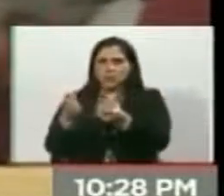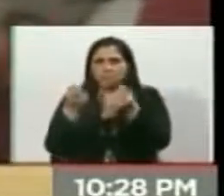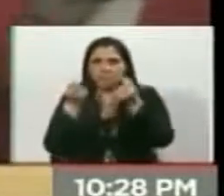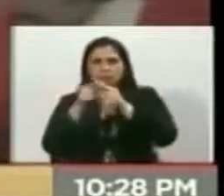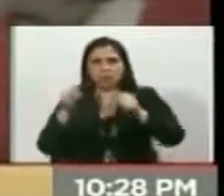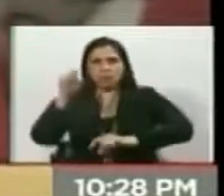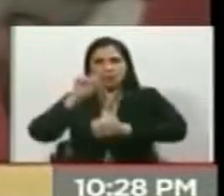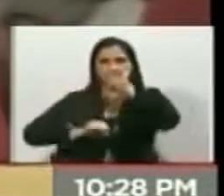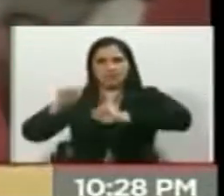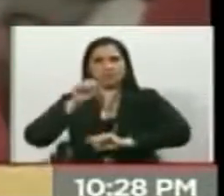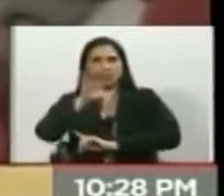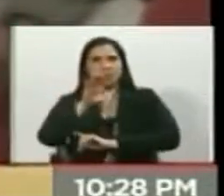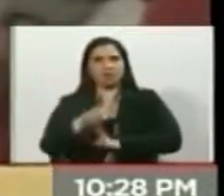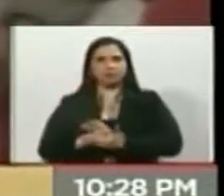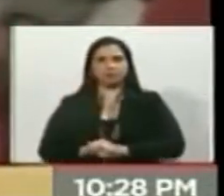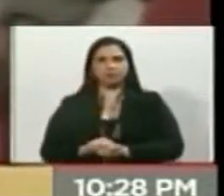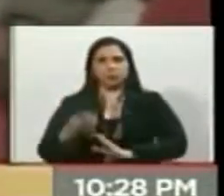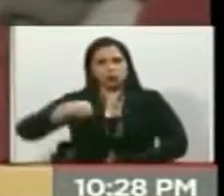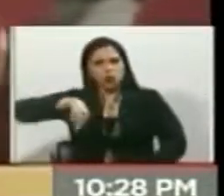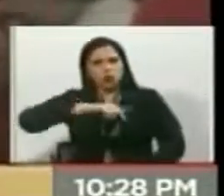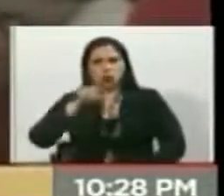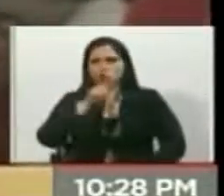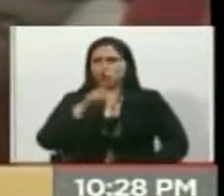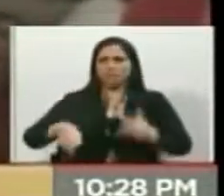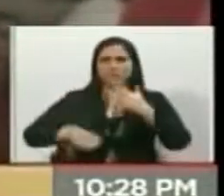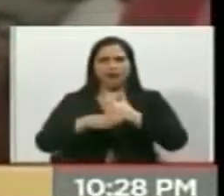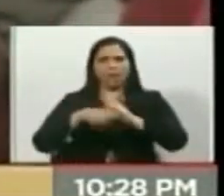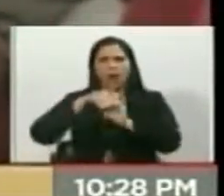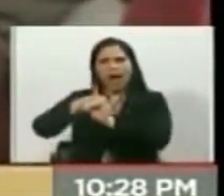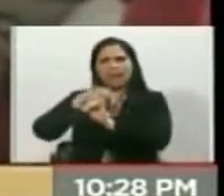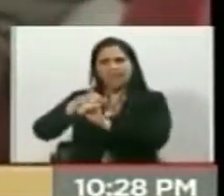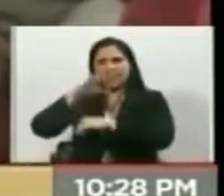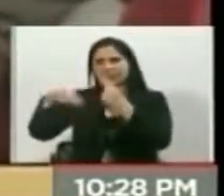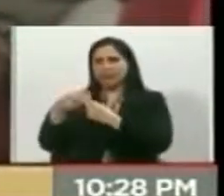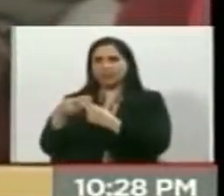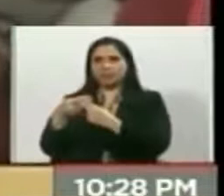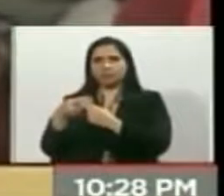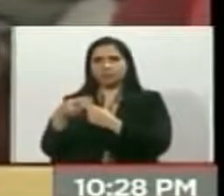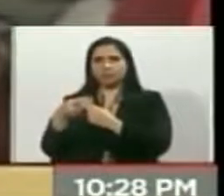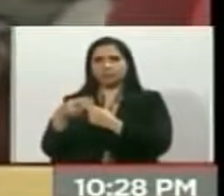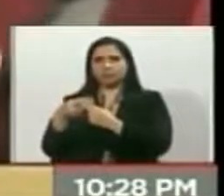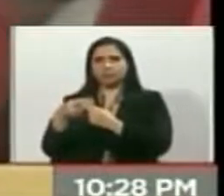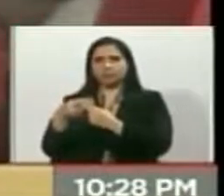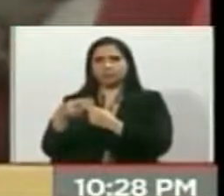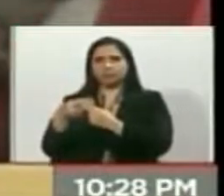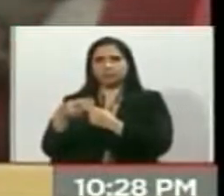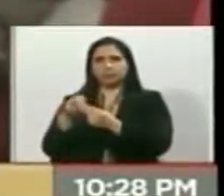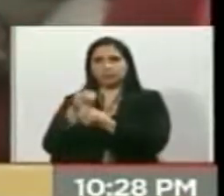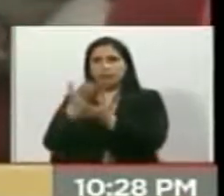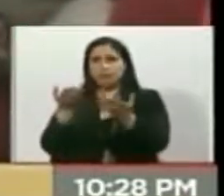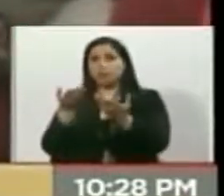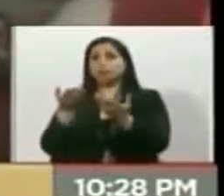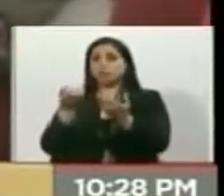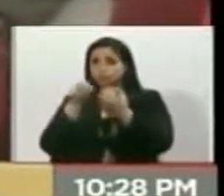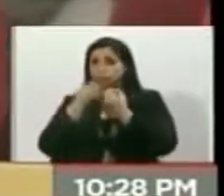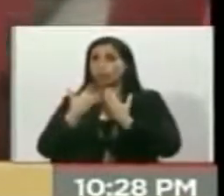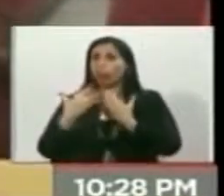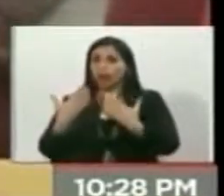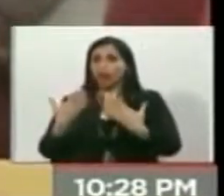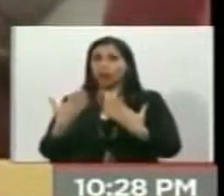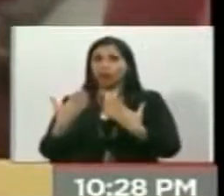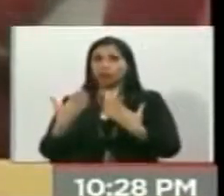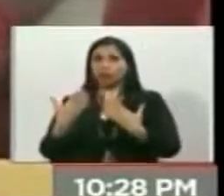defensa del país. Nosotros no vamos a agredir a nadie. Ahí es válida la copla